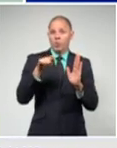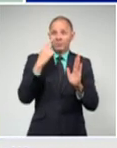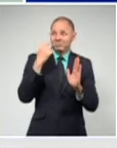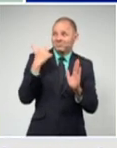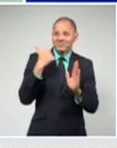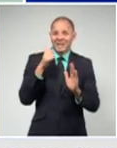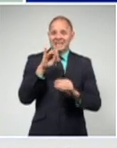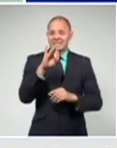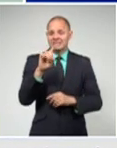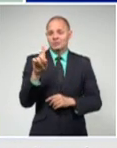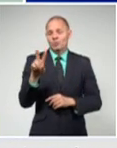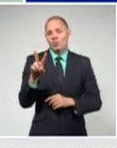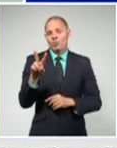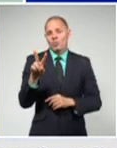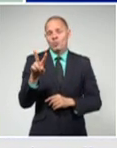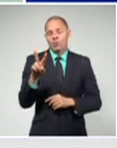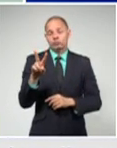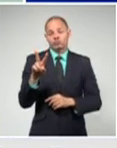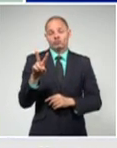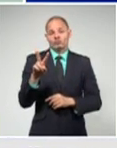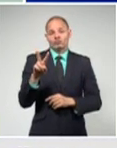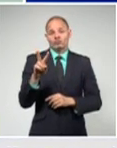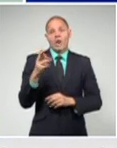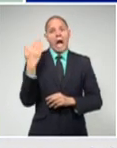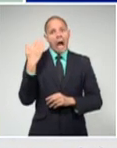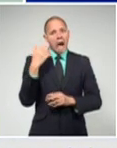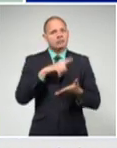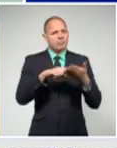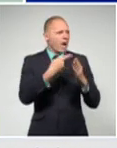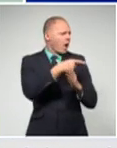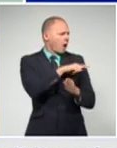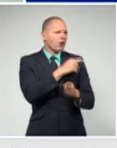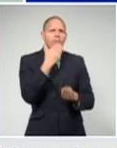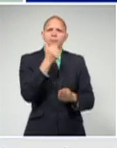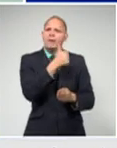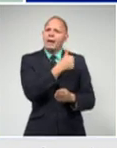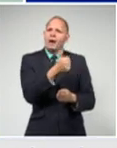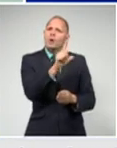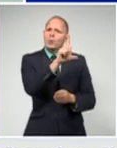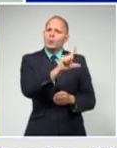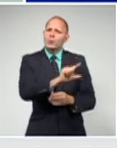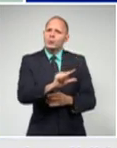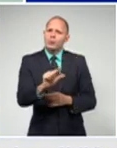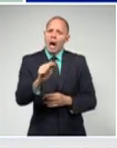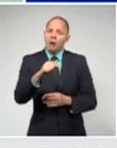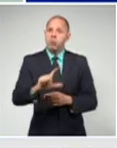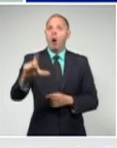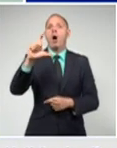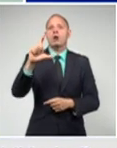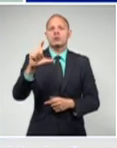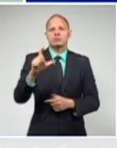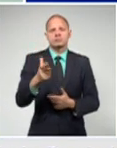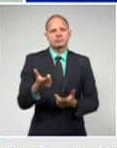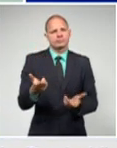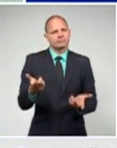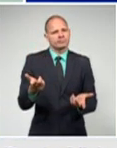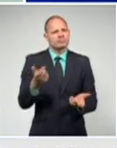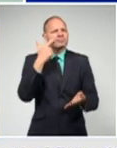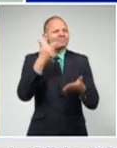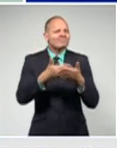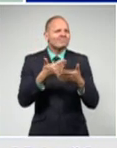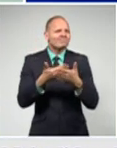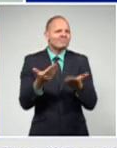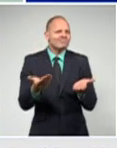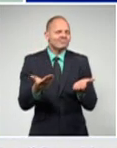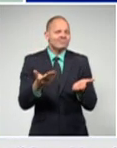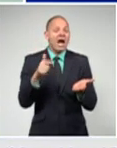Santiago de Cuba, para lo que ellos habían logrado desde el punto de vista del control, traduce que todavía tenemos una